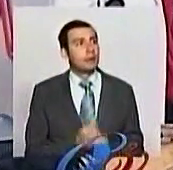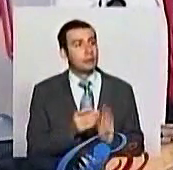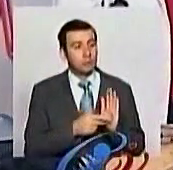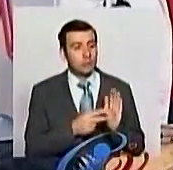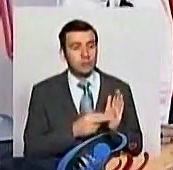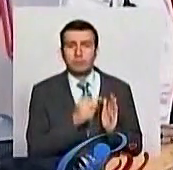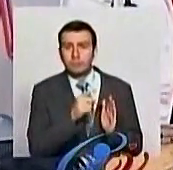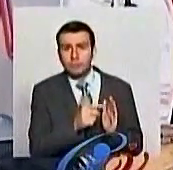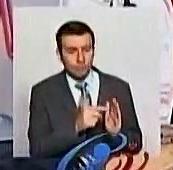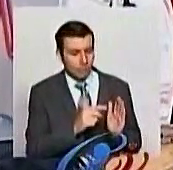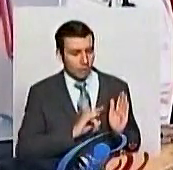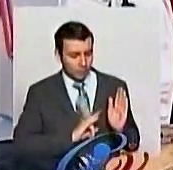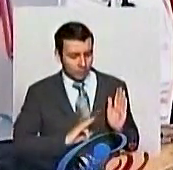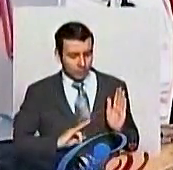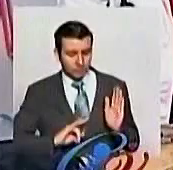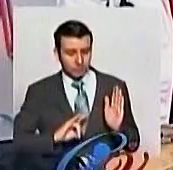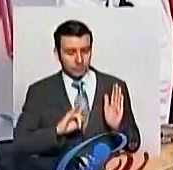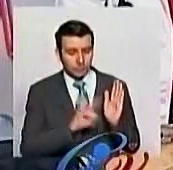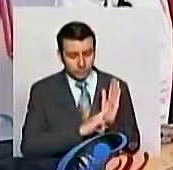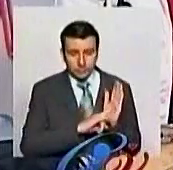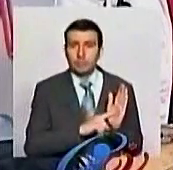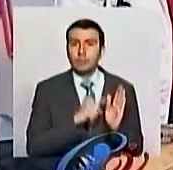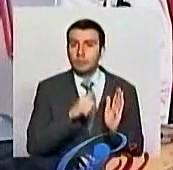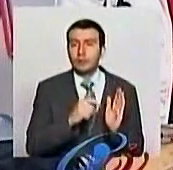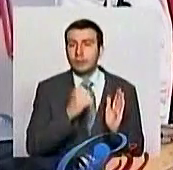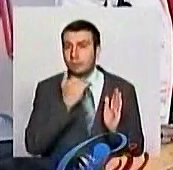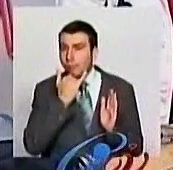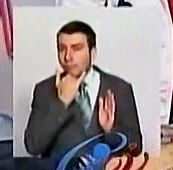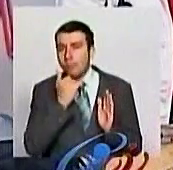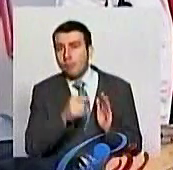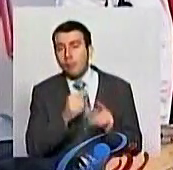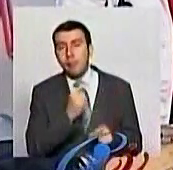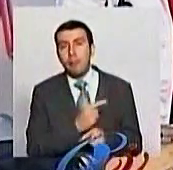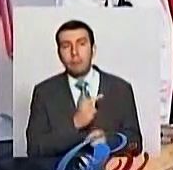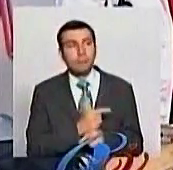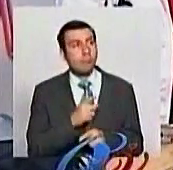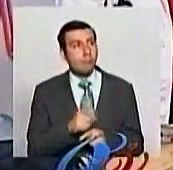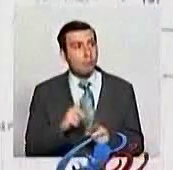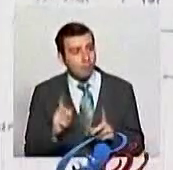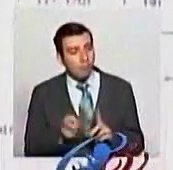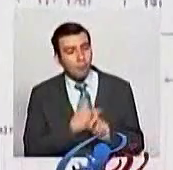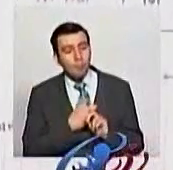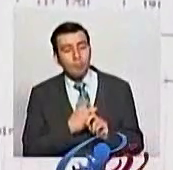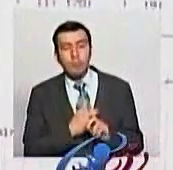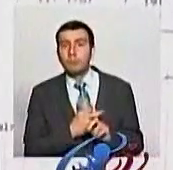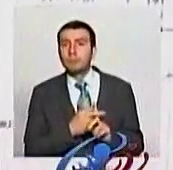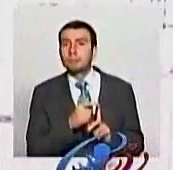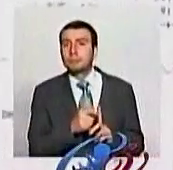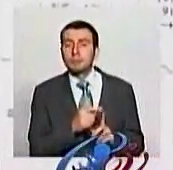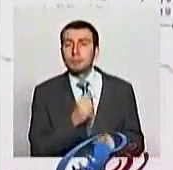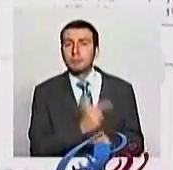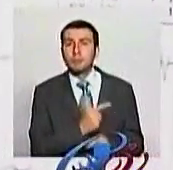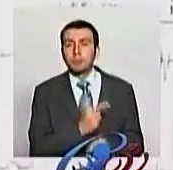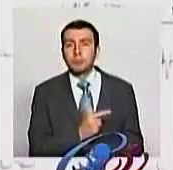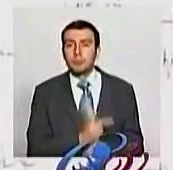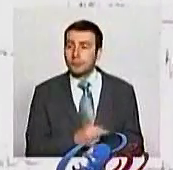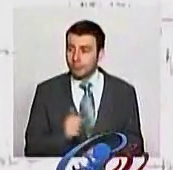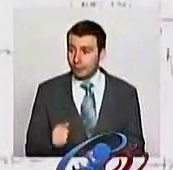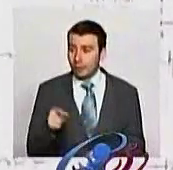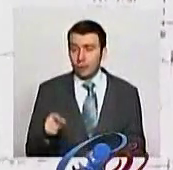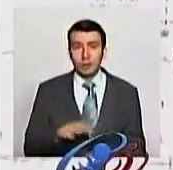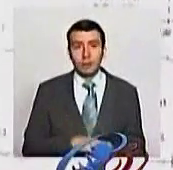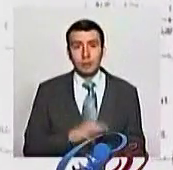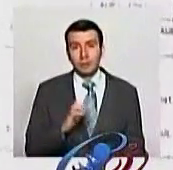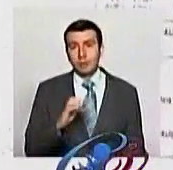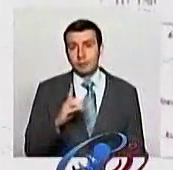lectura, la interpretación, el diagnóstico de lo que puede encontrar uno, en este caso, en el doctor Eduardo, que es una